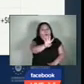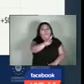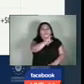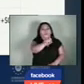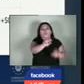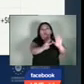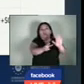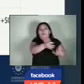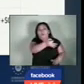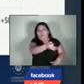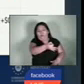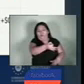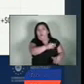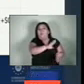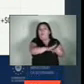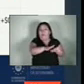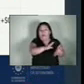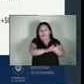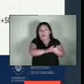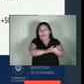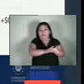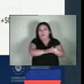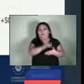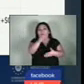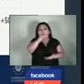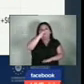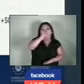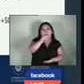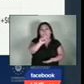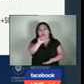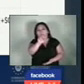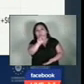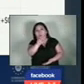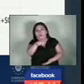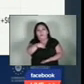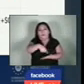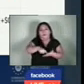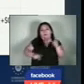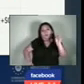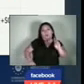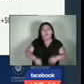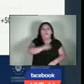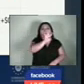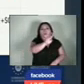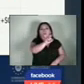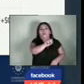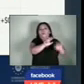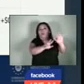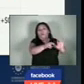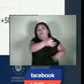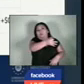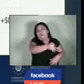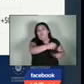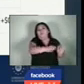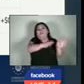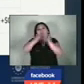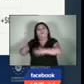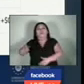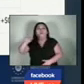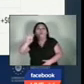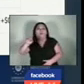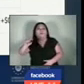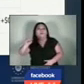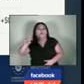7 deberá de estar pagando por el galón de combustible en la zona central 4 con 8 en la zona occidental y 4 con 11